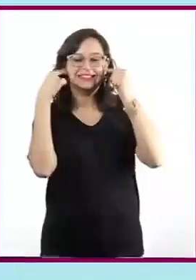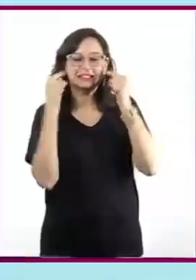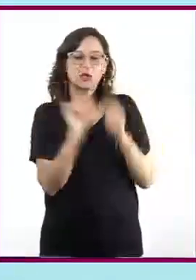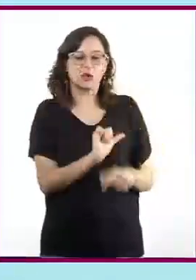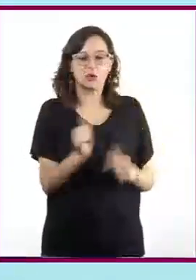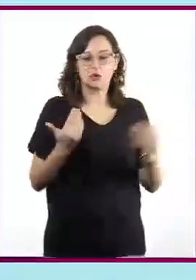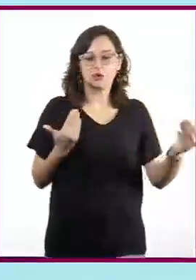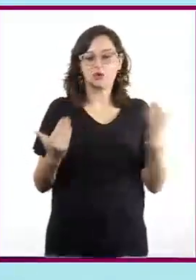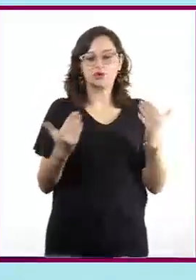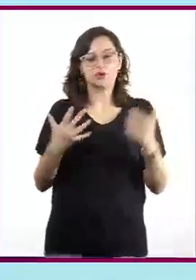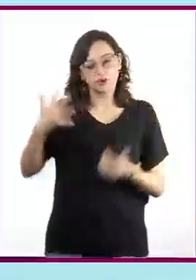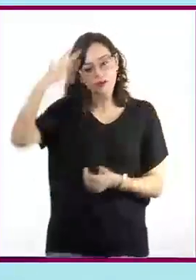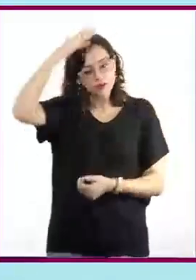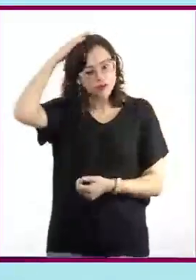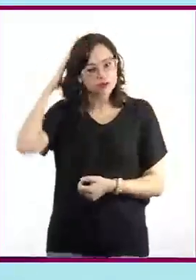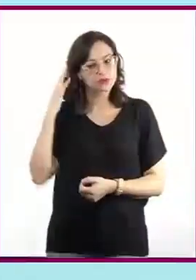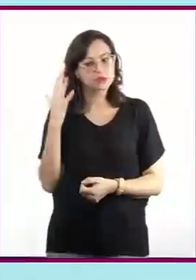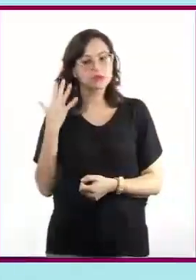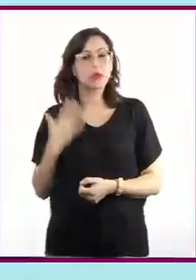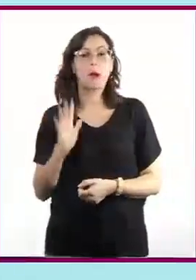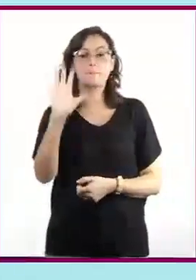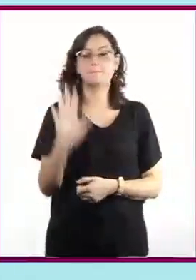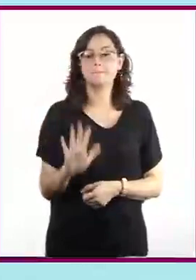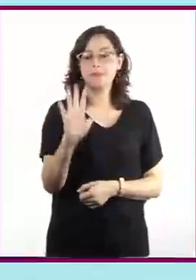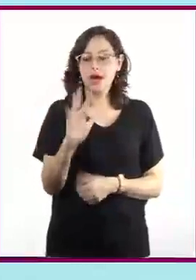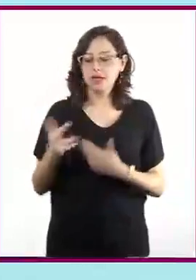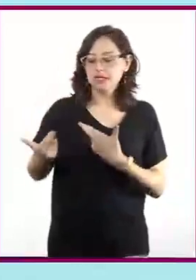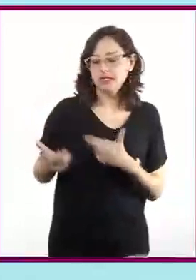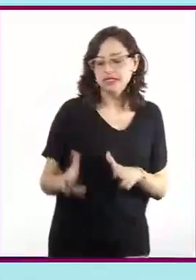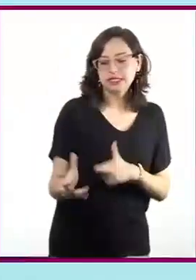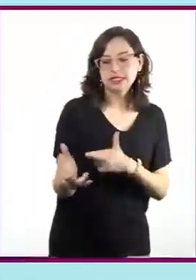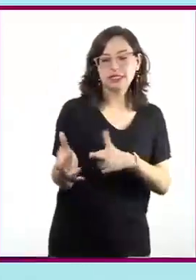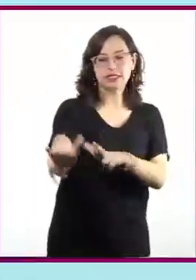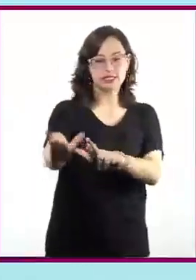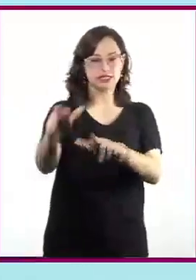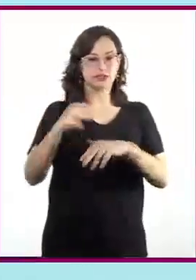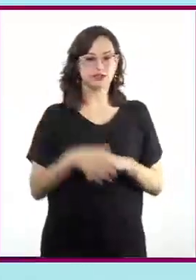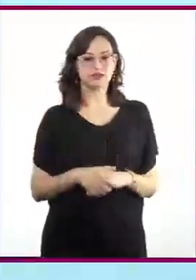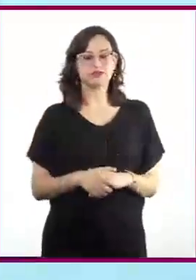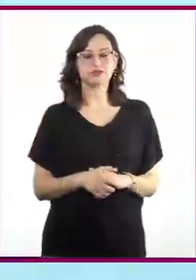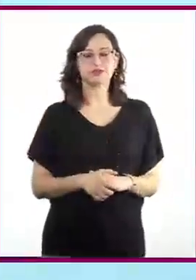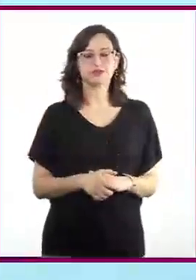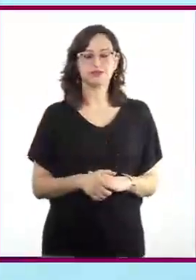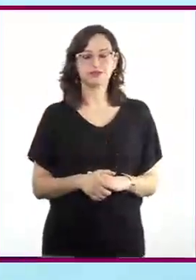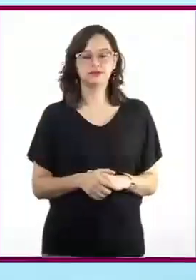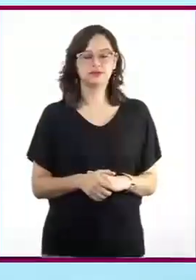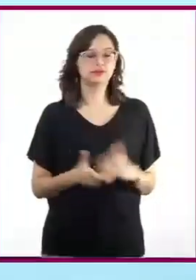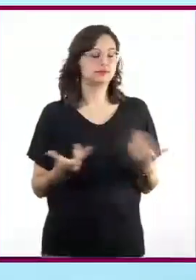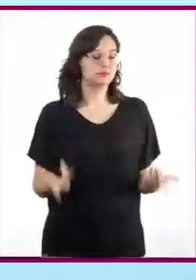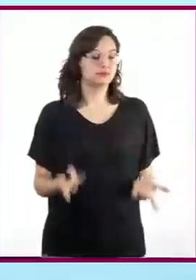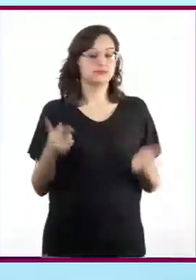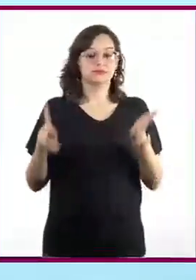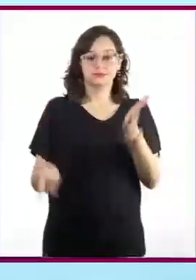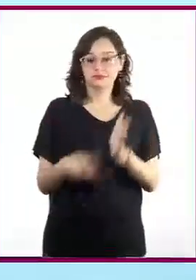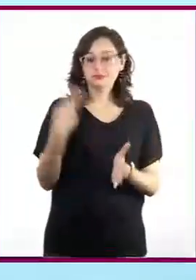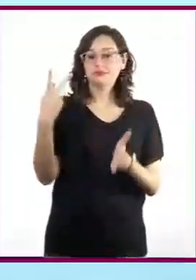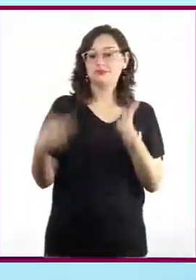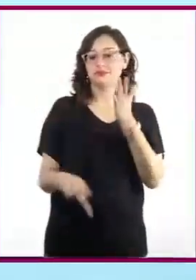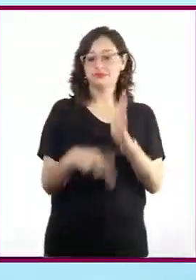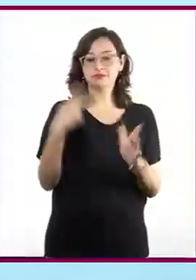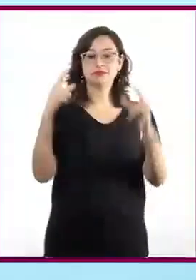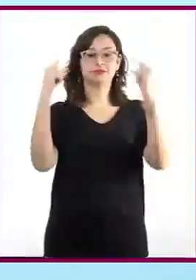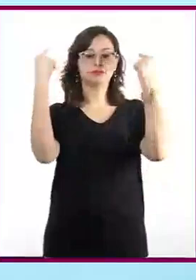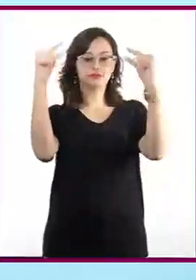su cabello es como un río, es decir, largo, liso u ondulado. La repetición se construye